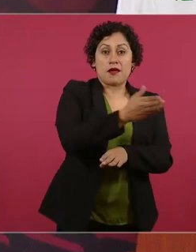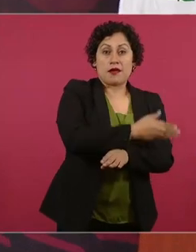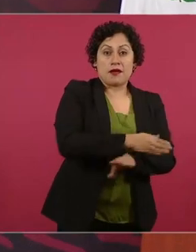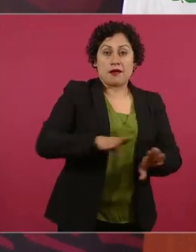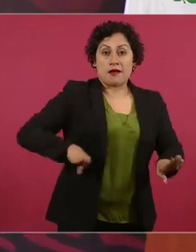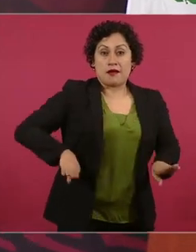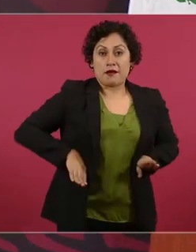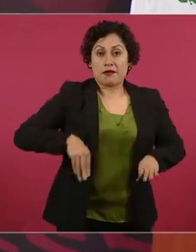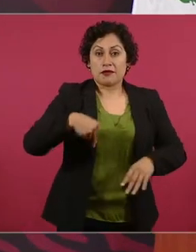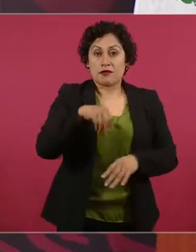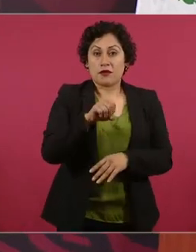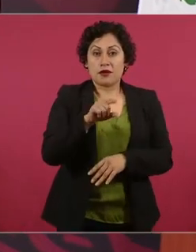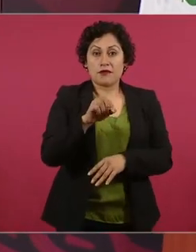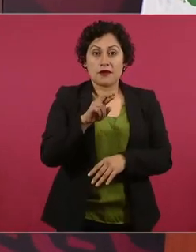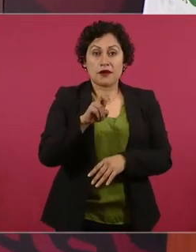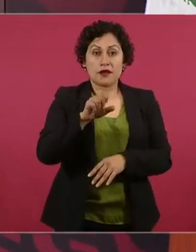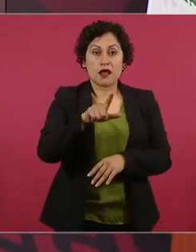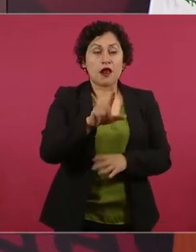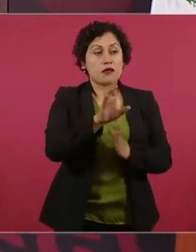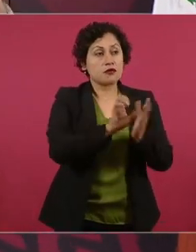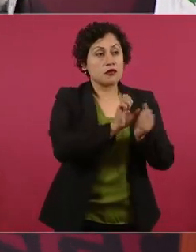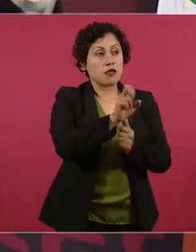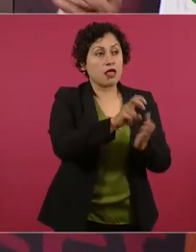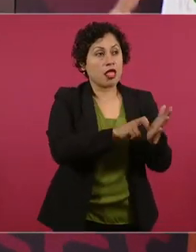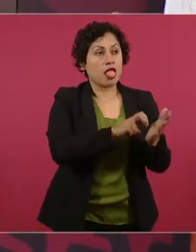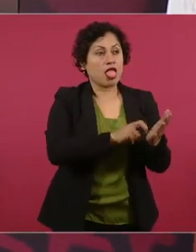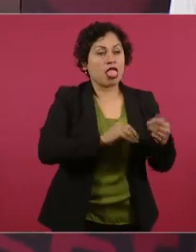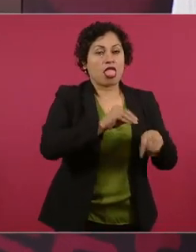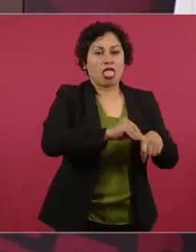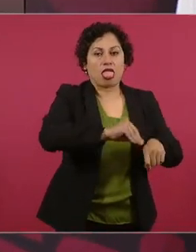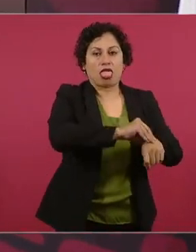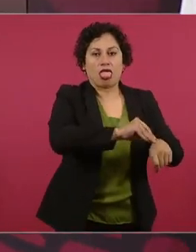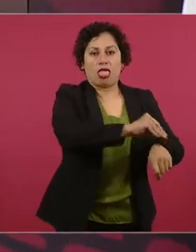neoliberal. Entonces, que la gente sepa